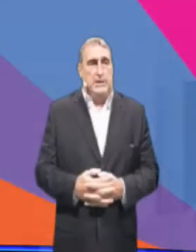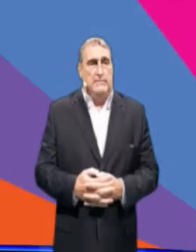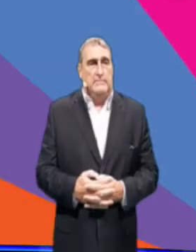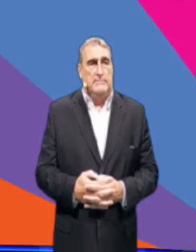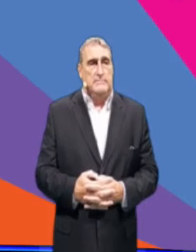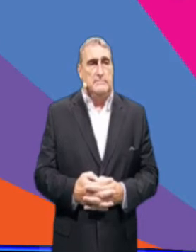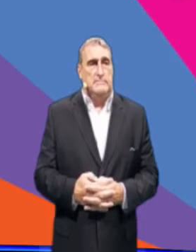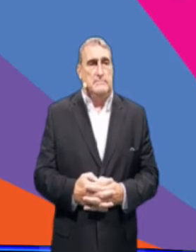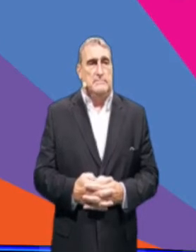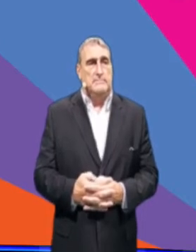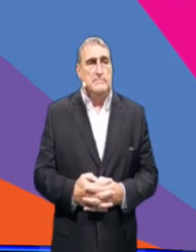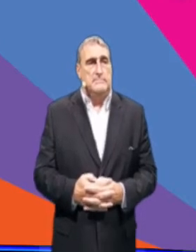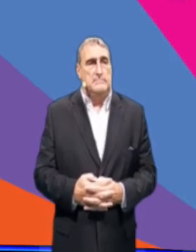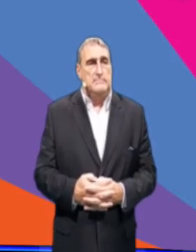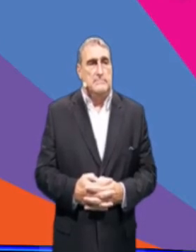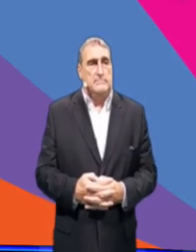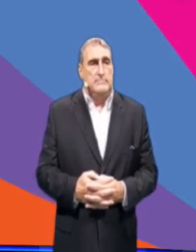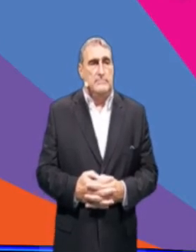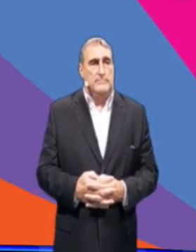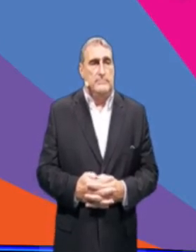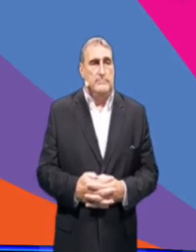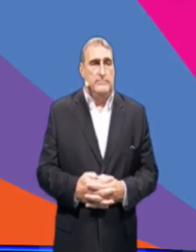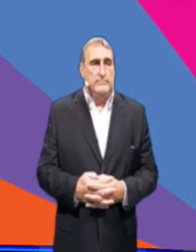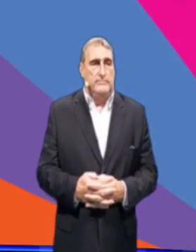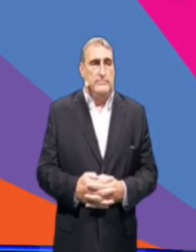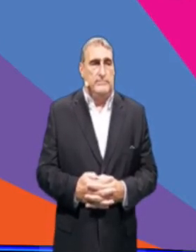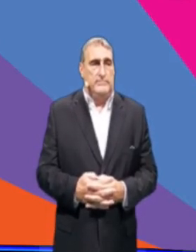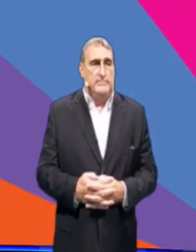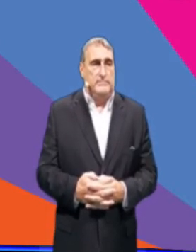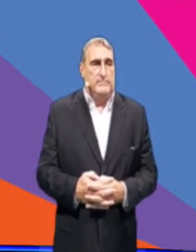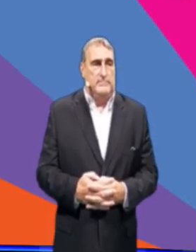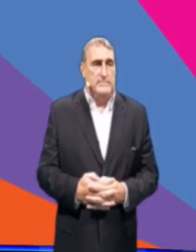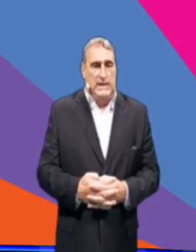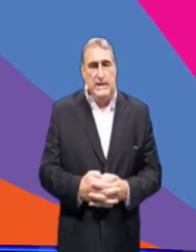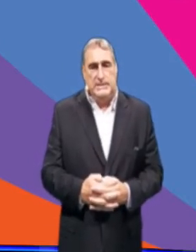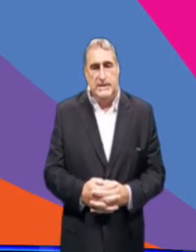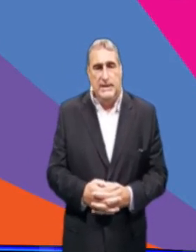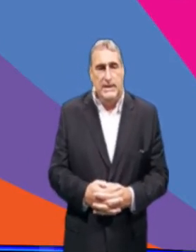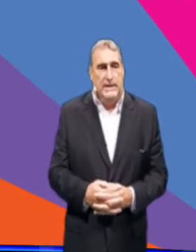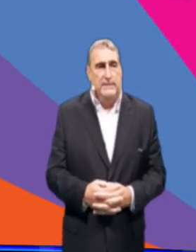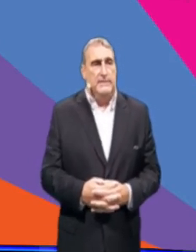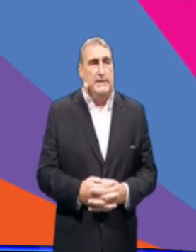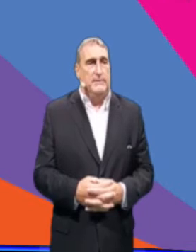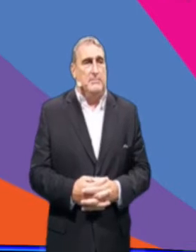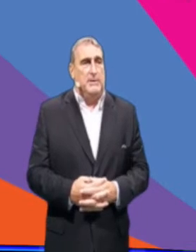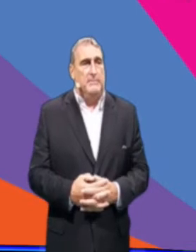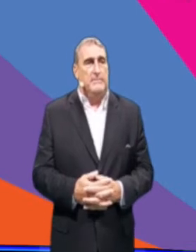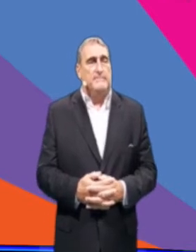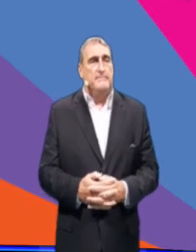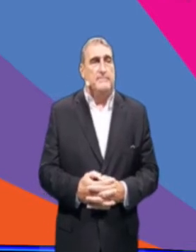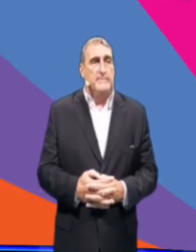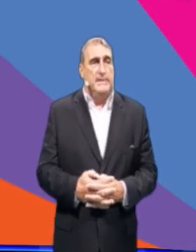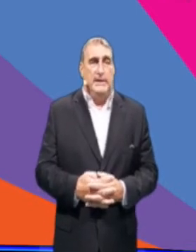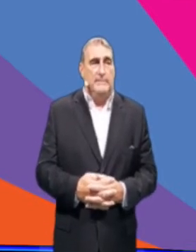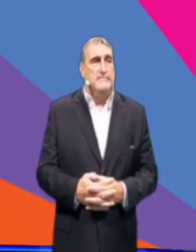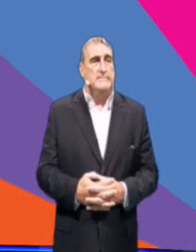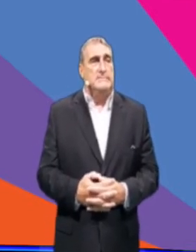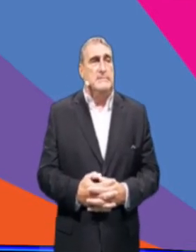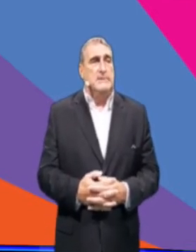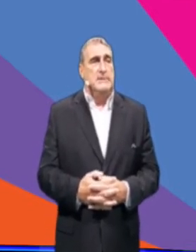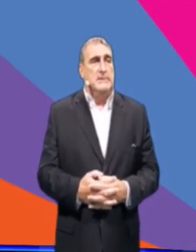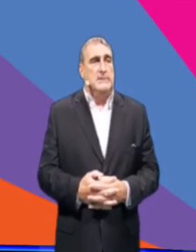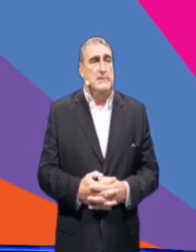qué? ¿Puedo ser mal pensado? ¿Usted me permite que yo sea mal pensado? Sí, dele, dele nomás, dele, no hay problema. Dele.